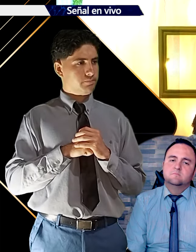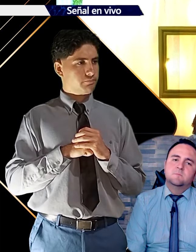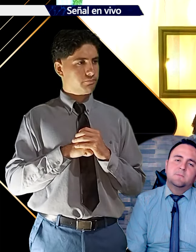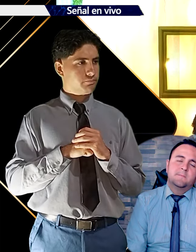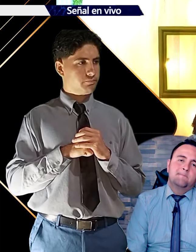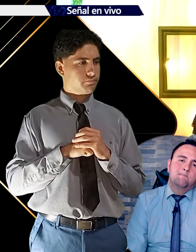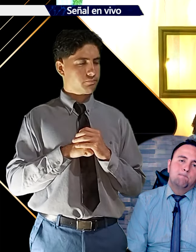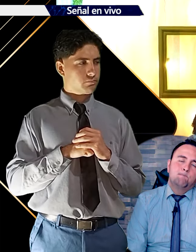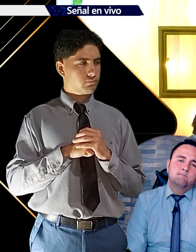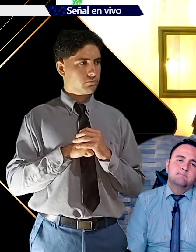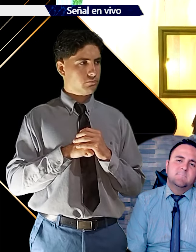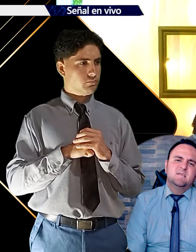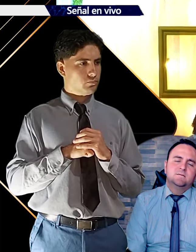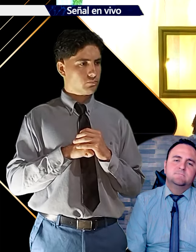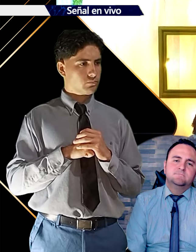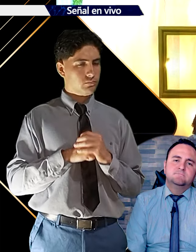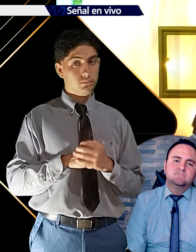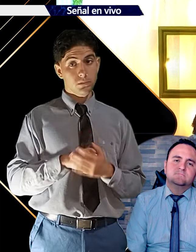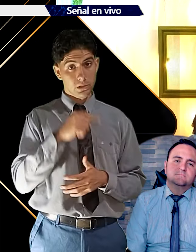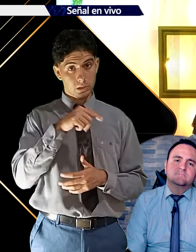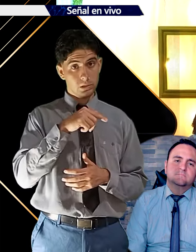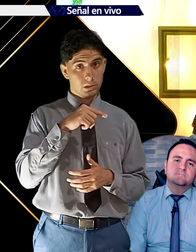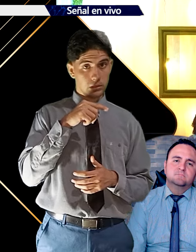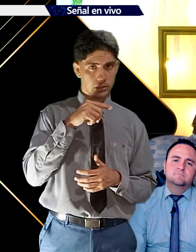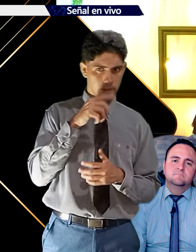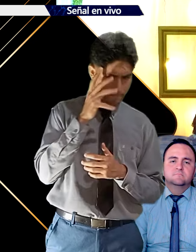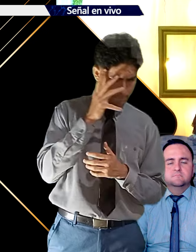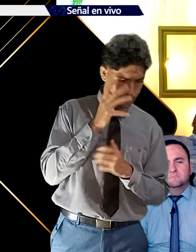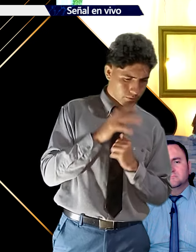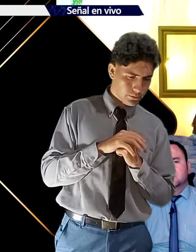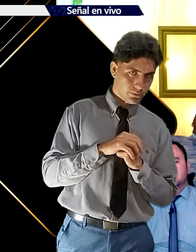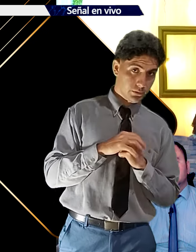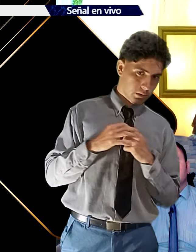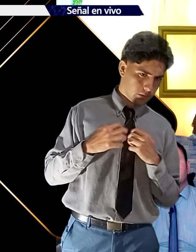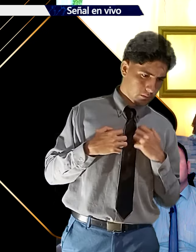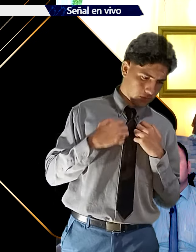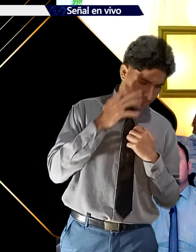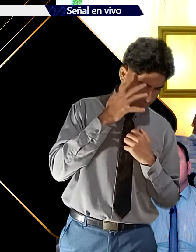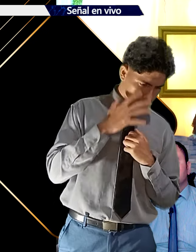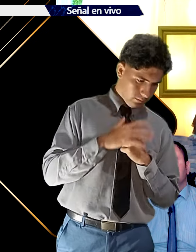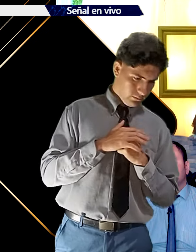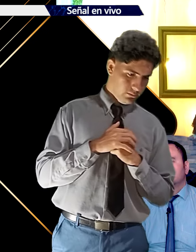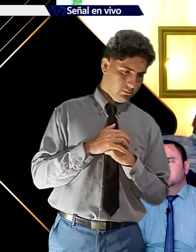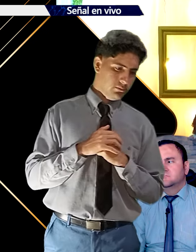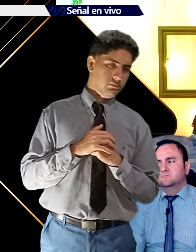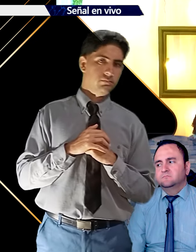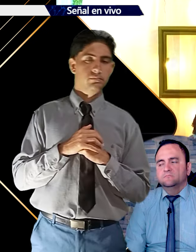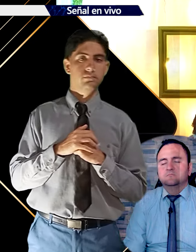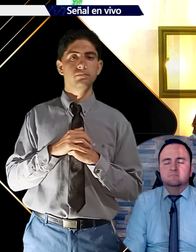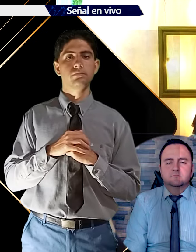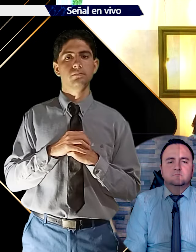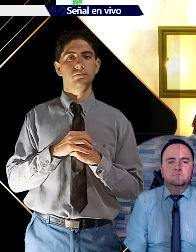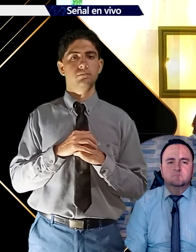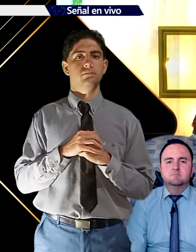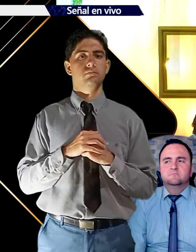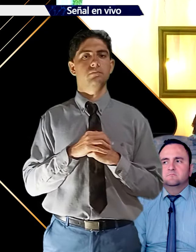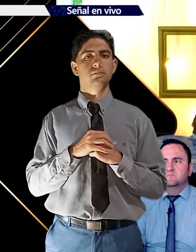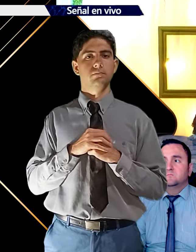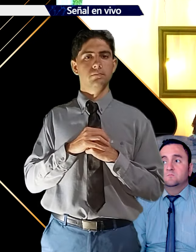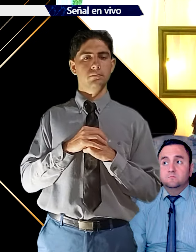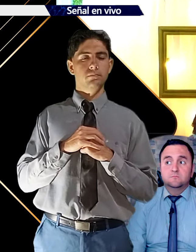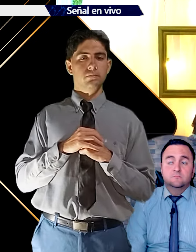resulta que hace unos días comenzó una charlita con él. El muchacho era muy tímido, de esos muchachos introvertidos. Usted téngale